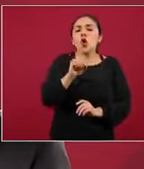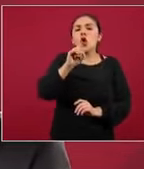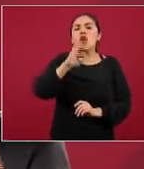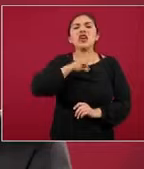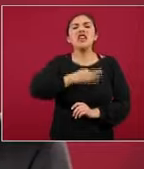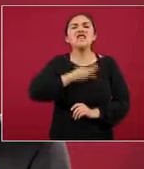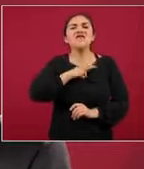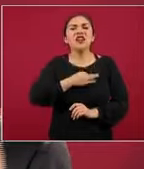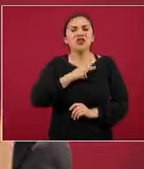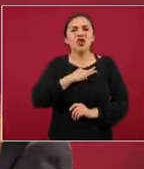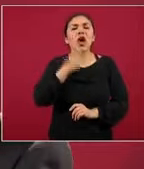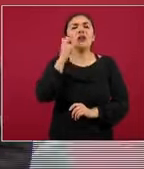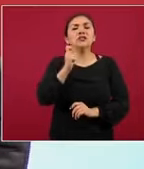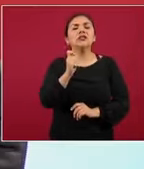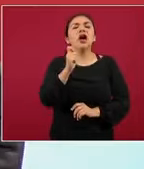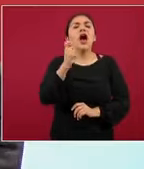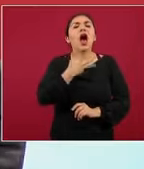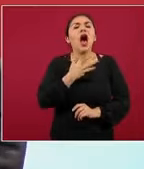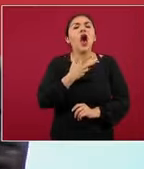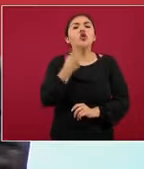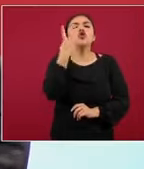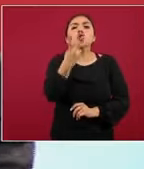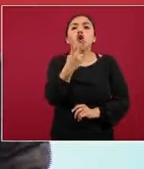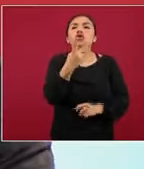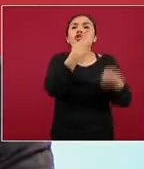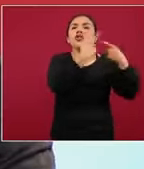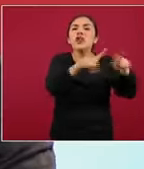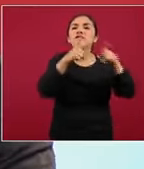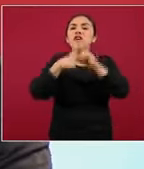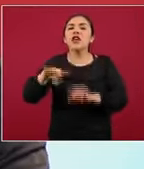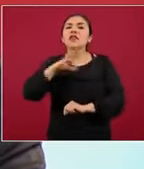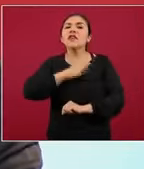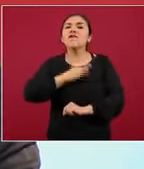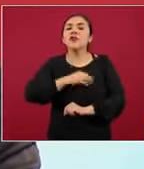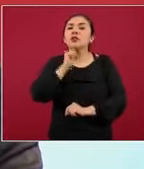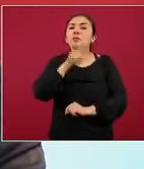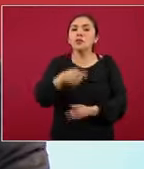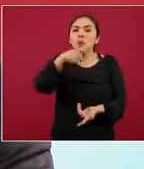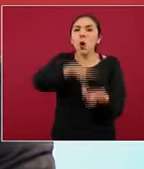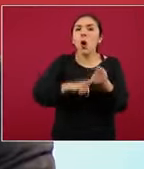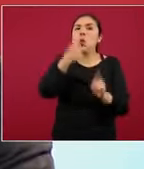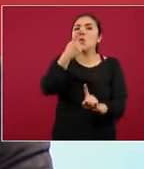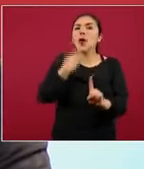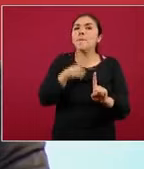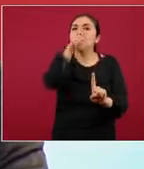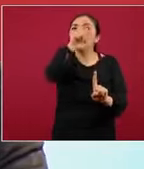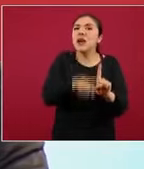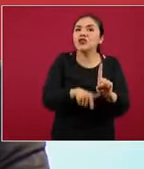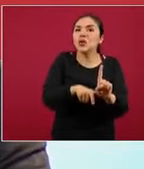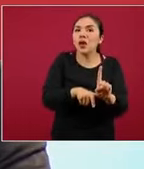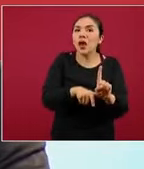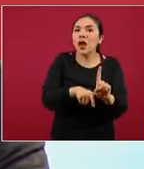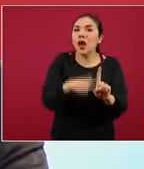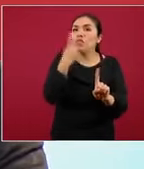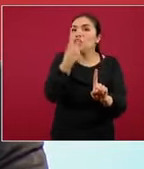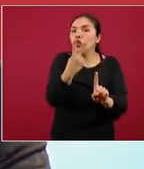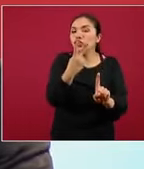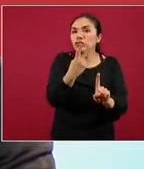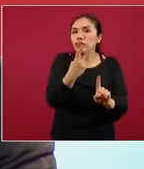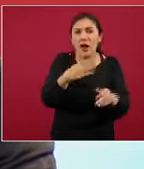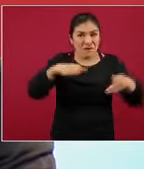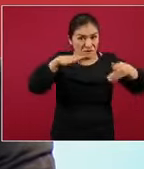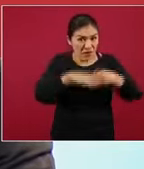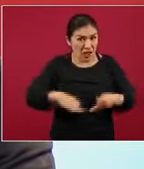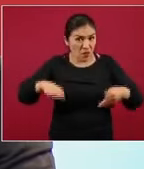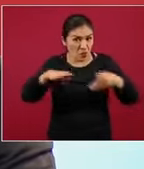quiere decir que hay dos tipos de infección que están ocurriendo al mismo tiempo en una persona. No es